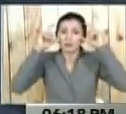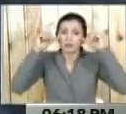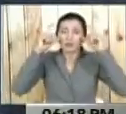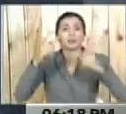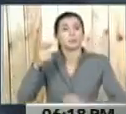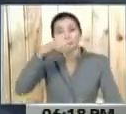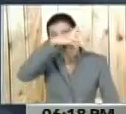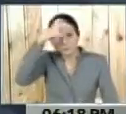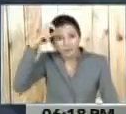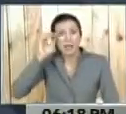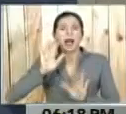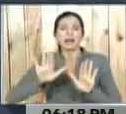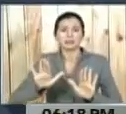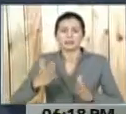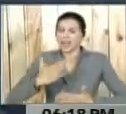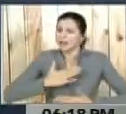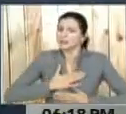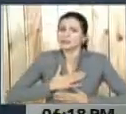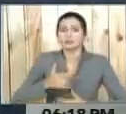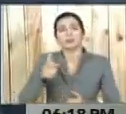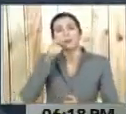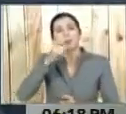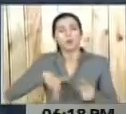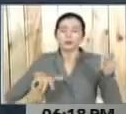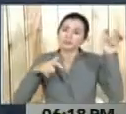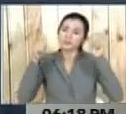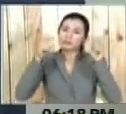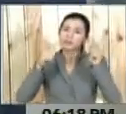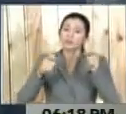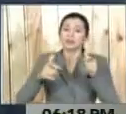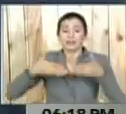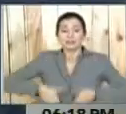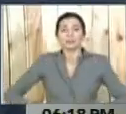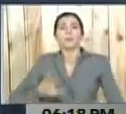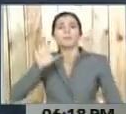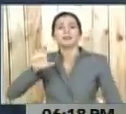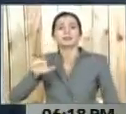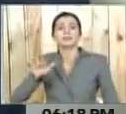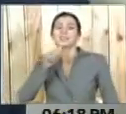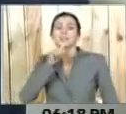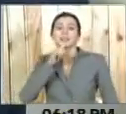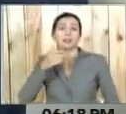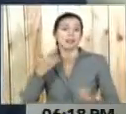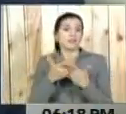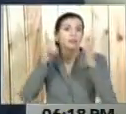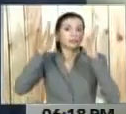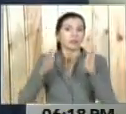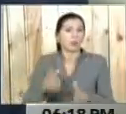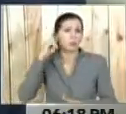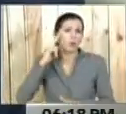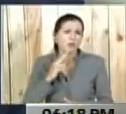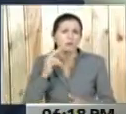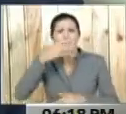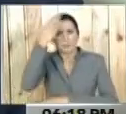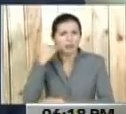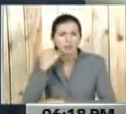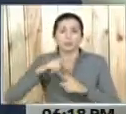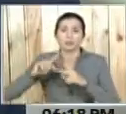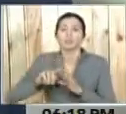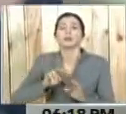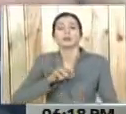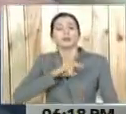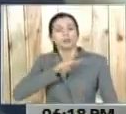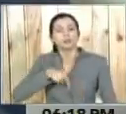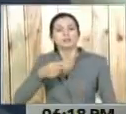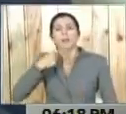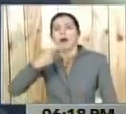de Delcy Rodríguez Gómez. De esa madera estamos hechos nosotros, de patria, de libertadores, pero que estamos siempre, fundamentamos nuestro discurso y nuestro accionar en el marco de la